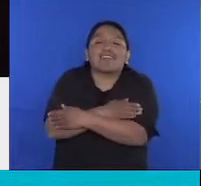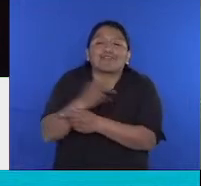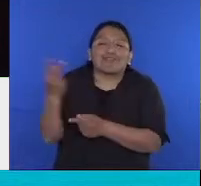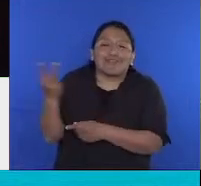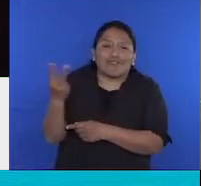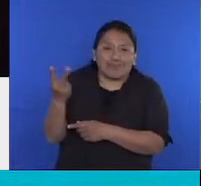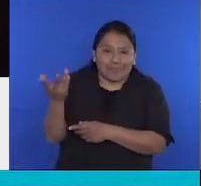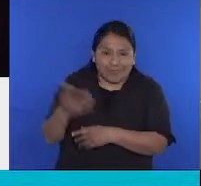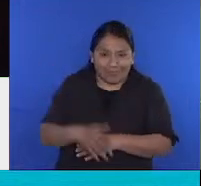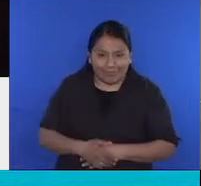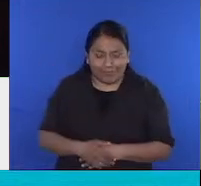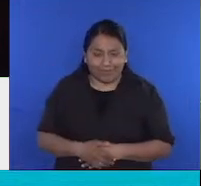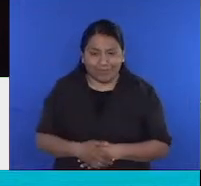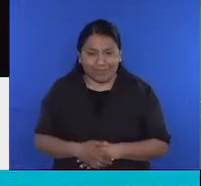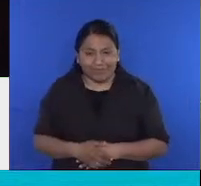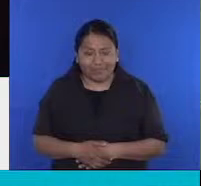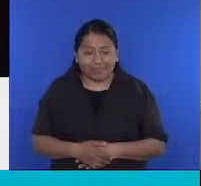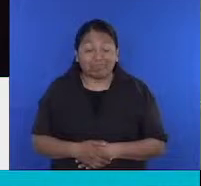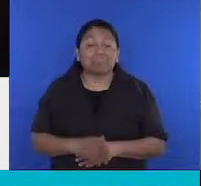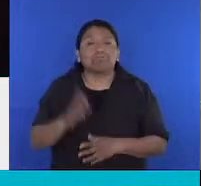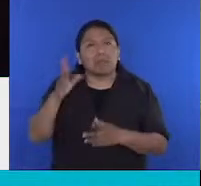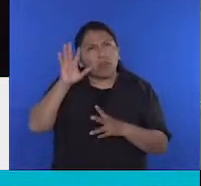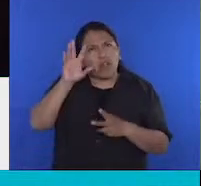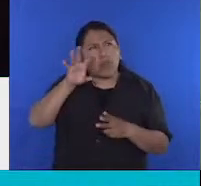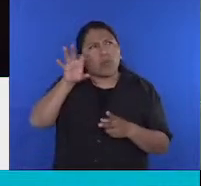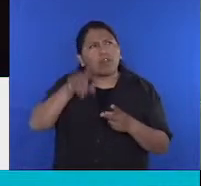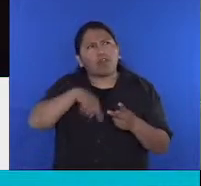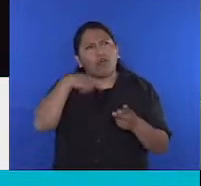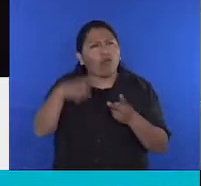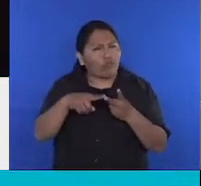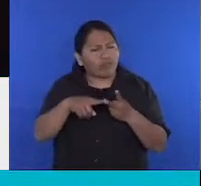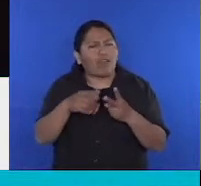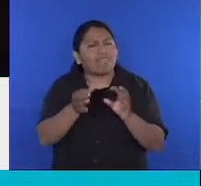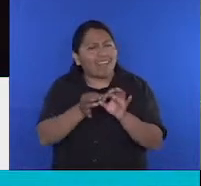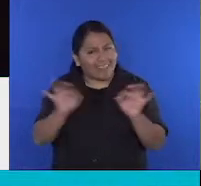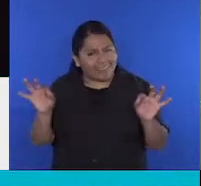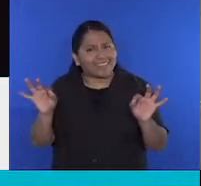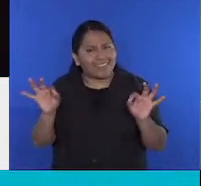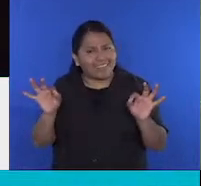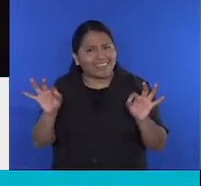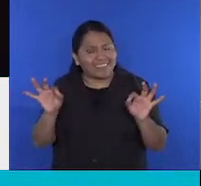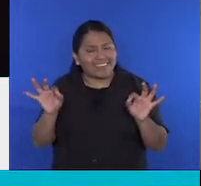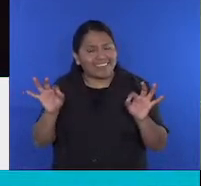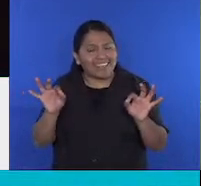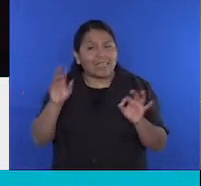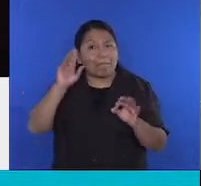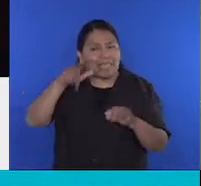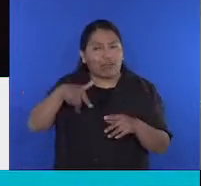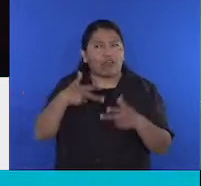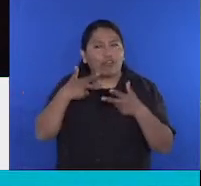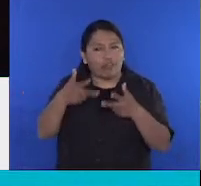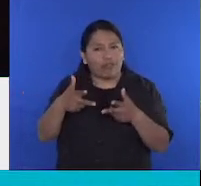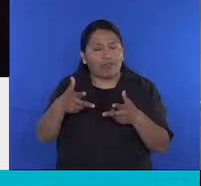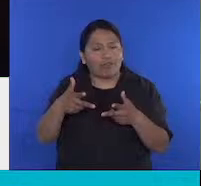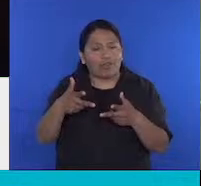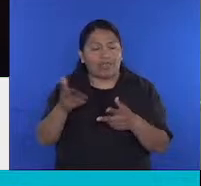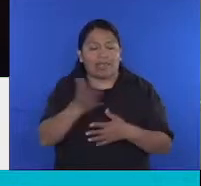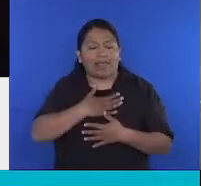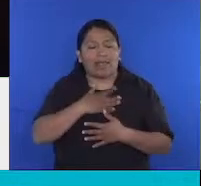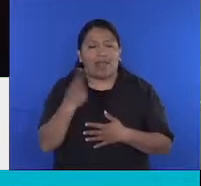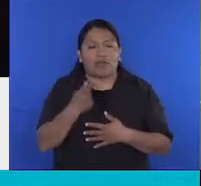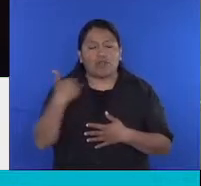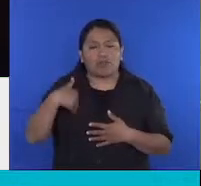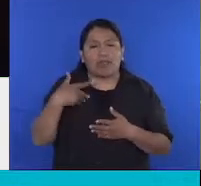Y después recuerdo otra famosa frase de Perón que decía que a nuestro país lo arreglamos entre todos o no lo